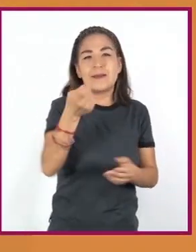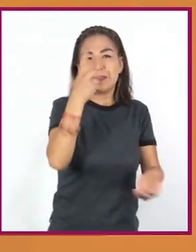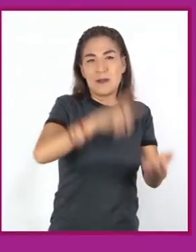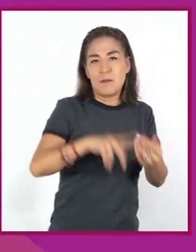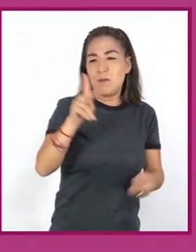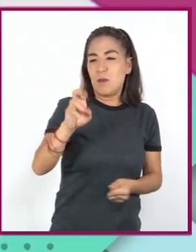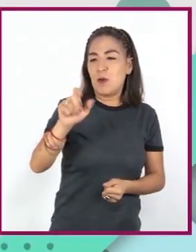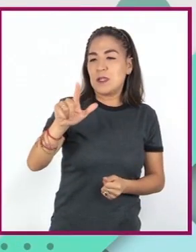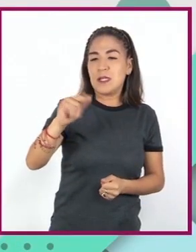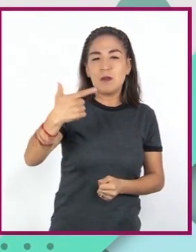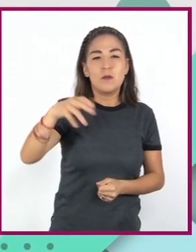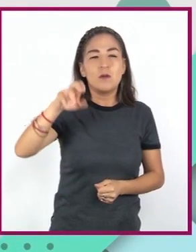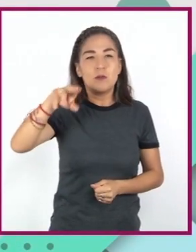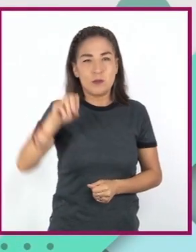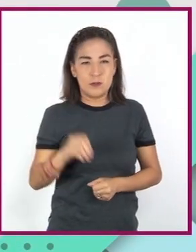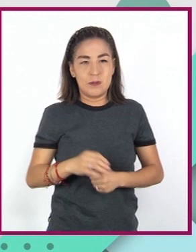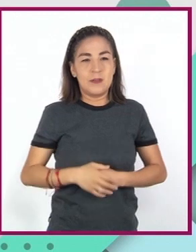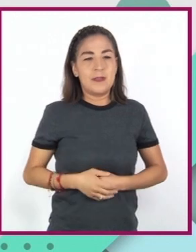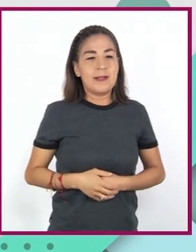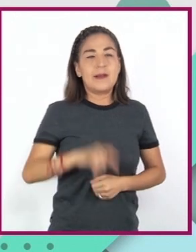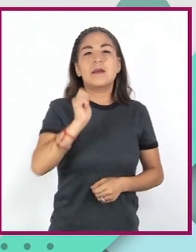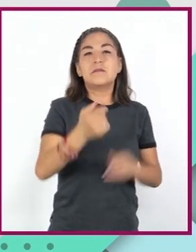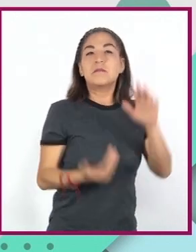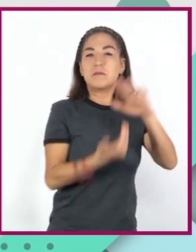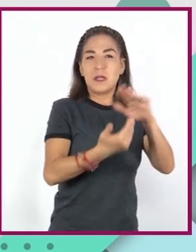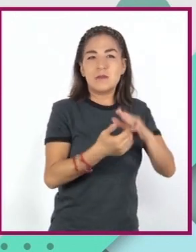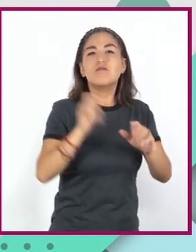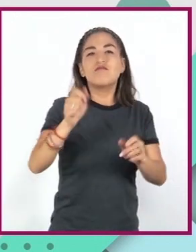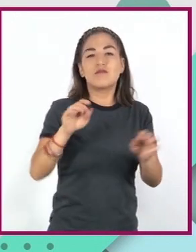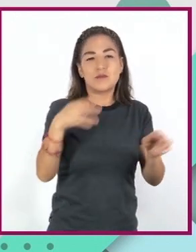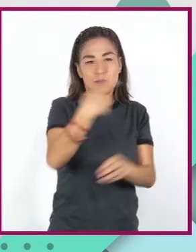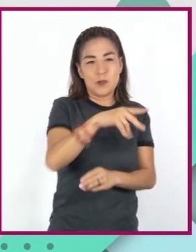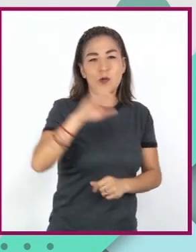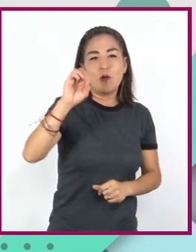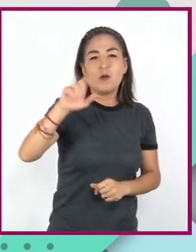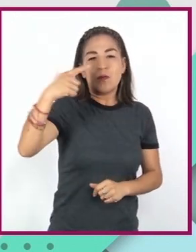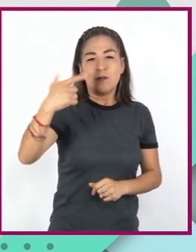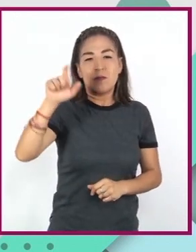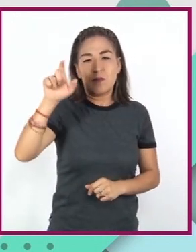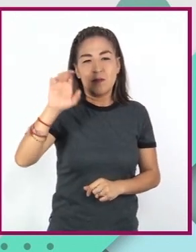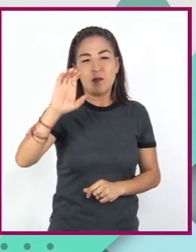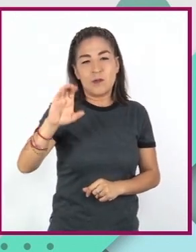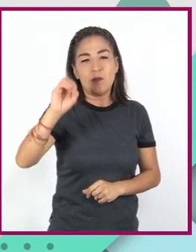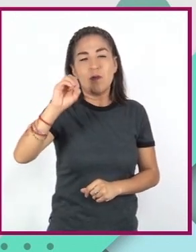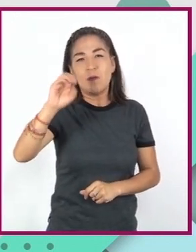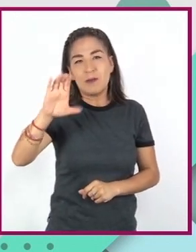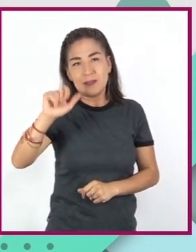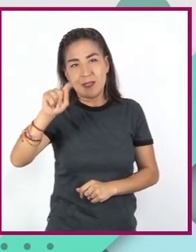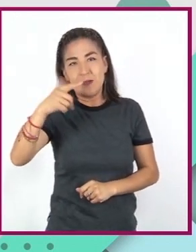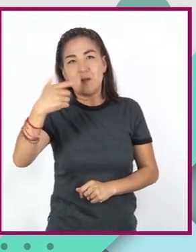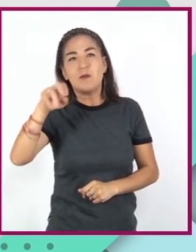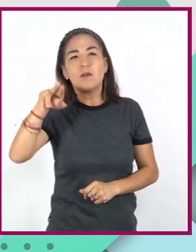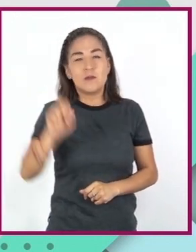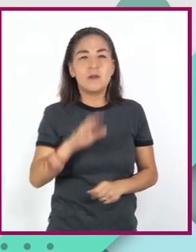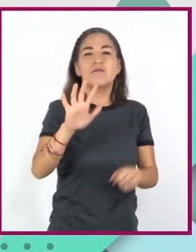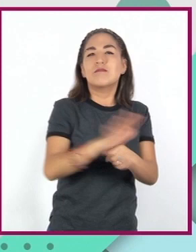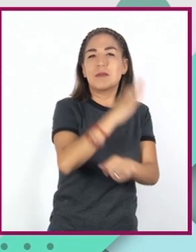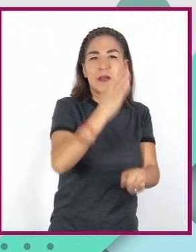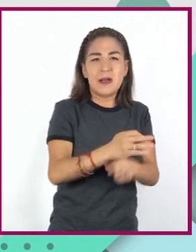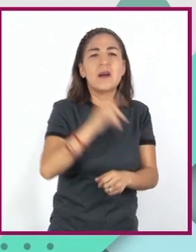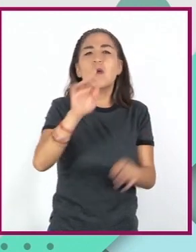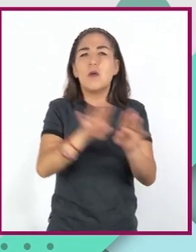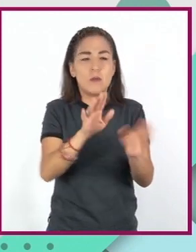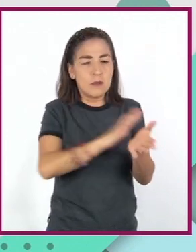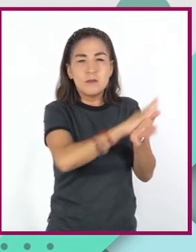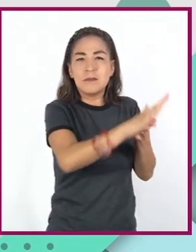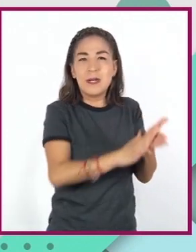regular. La mesita tiene forma de octágono regular. Para el cálculo del área de un octágono